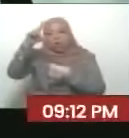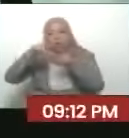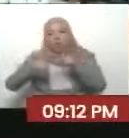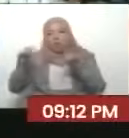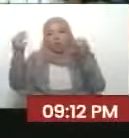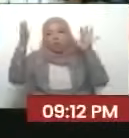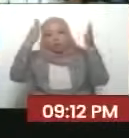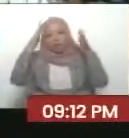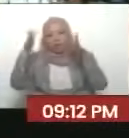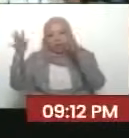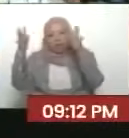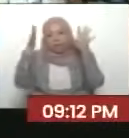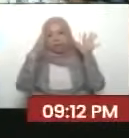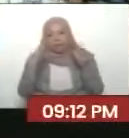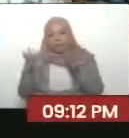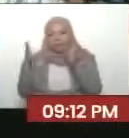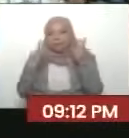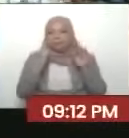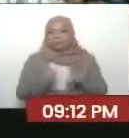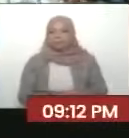nada.